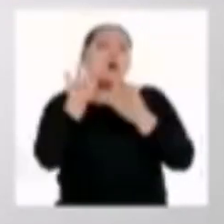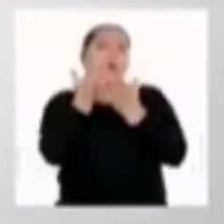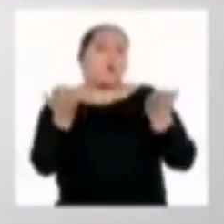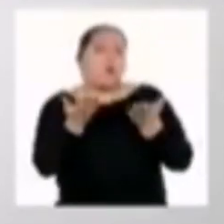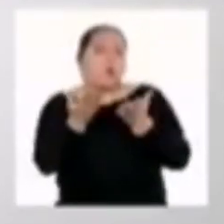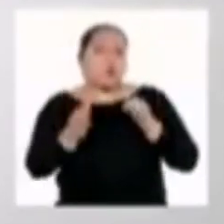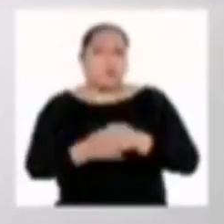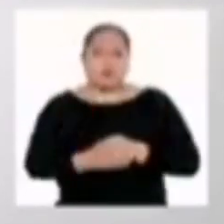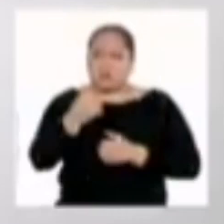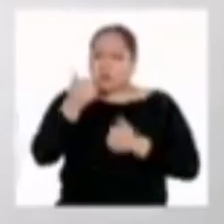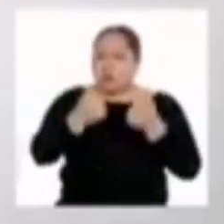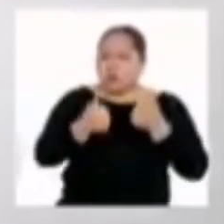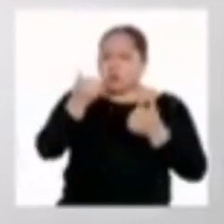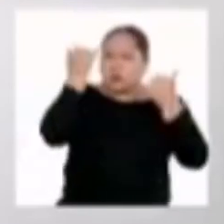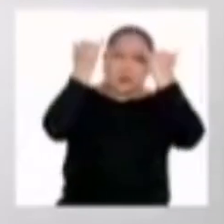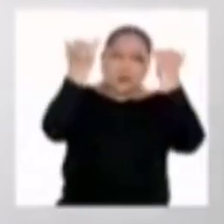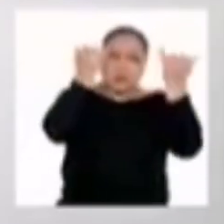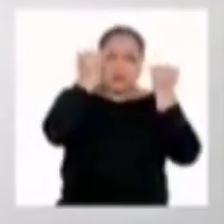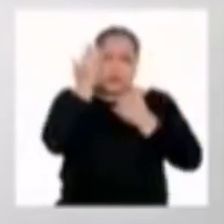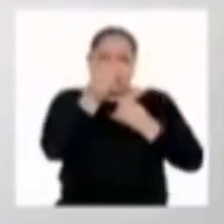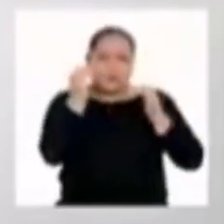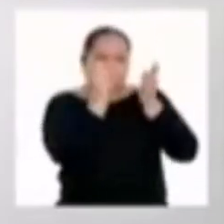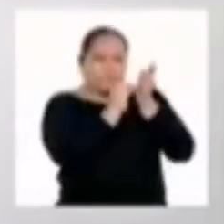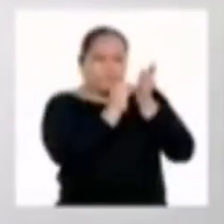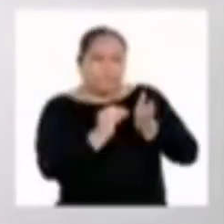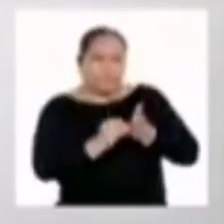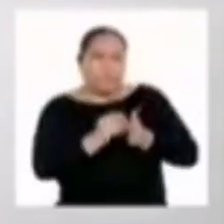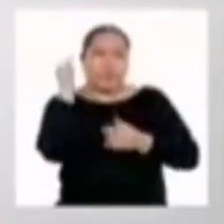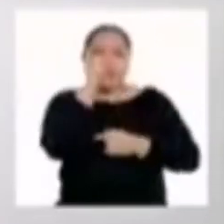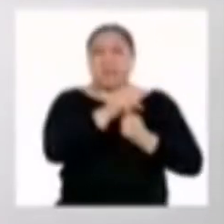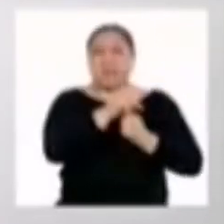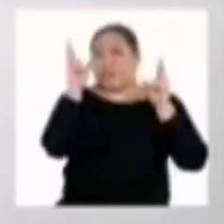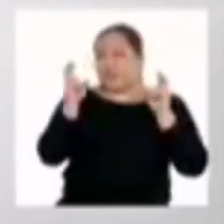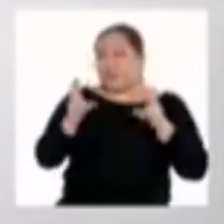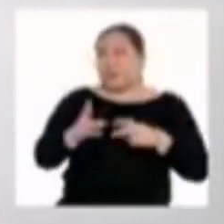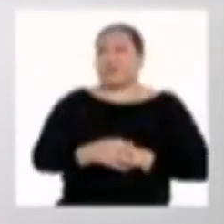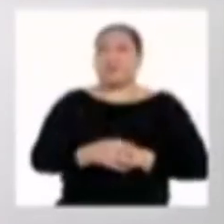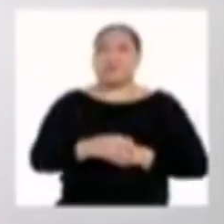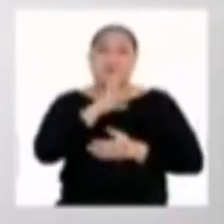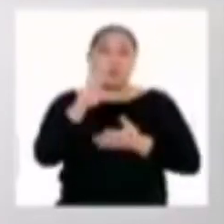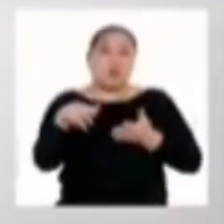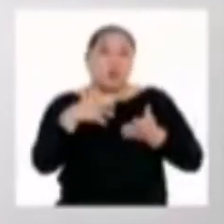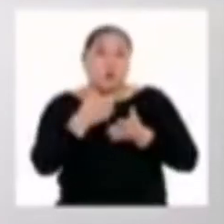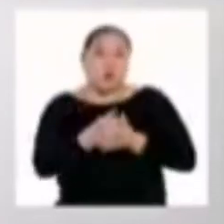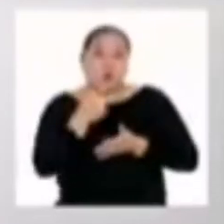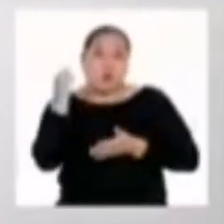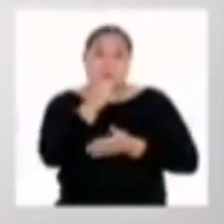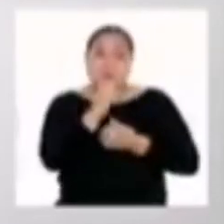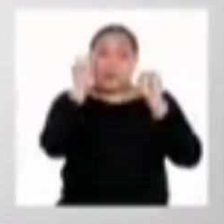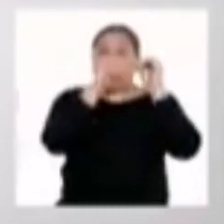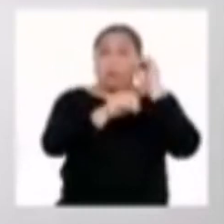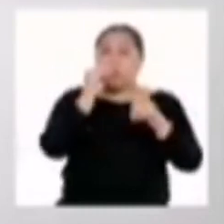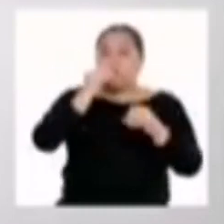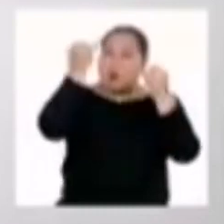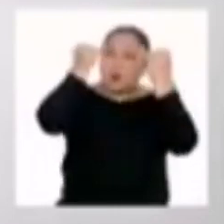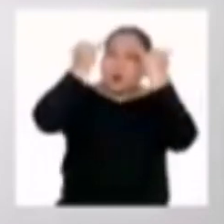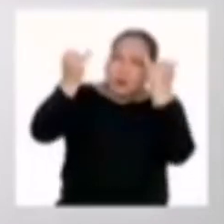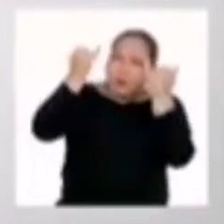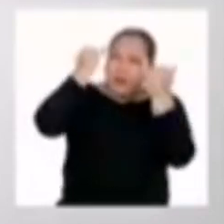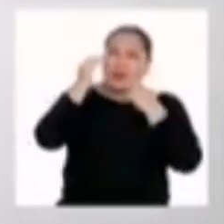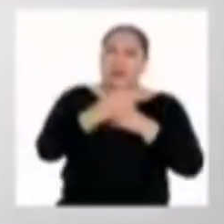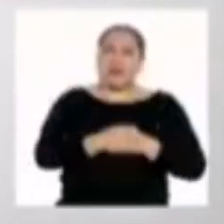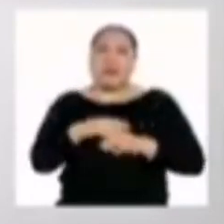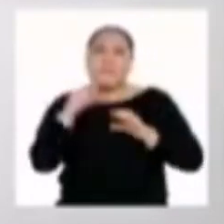dónde, y qué posibles posturas se enfrentan frente a aquel tema. Todo esto se realiza con la intención